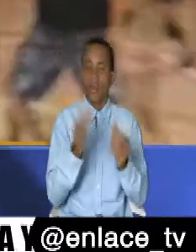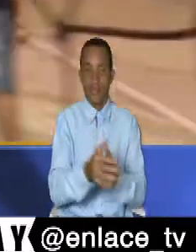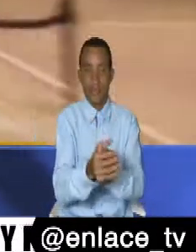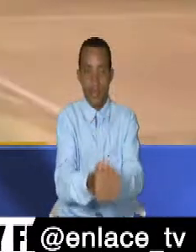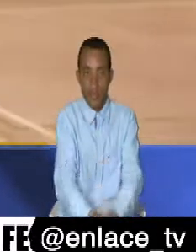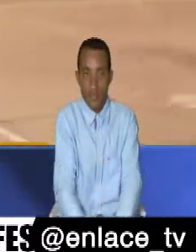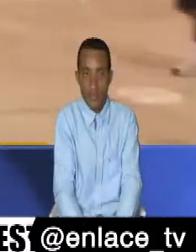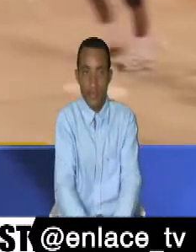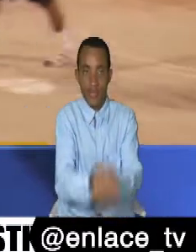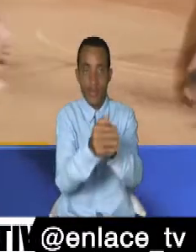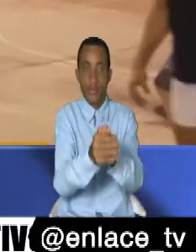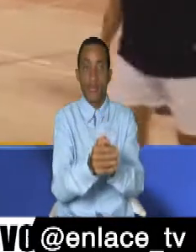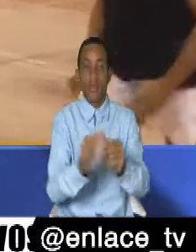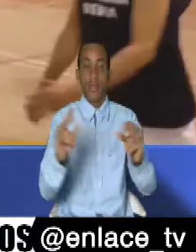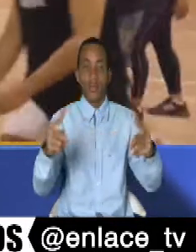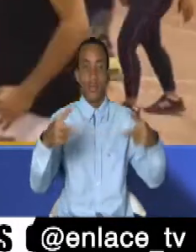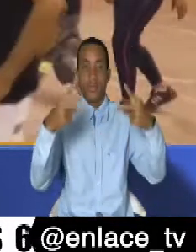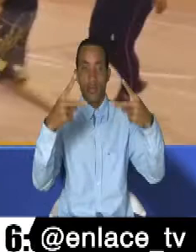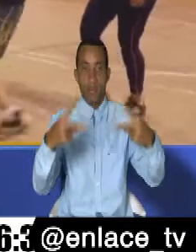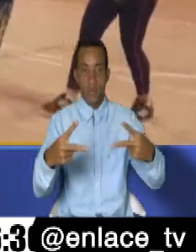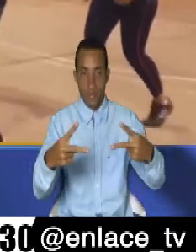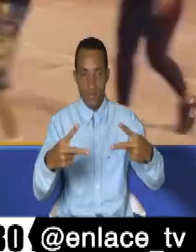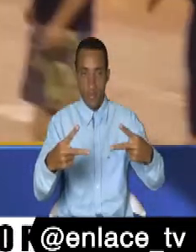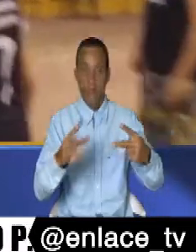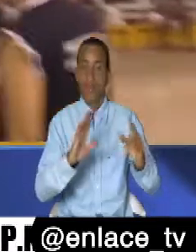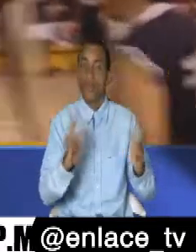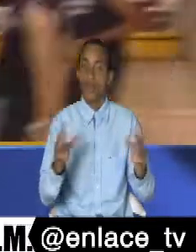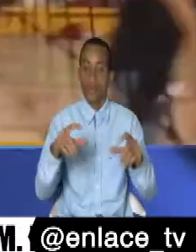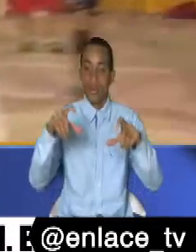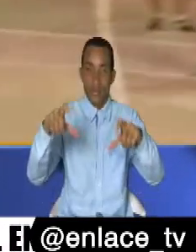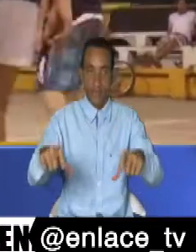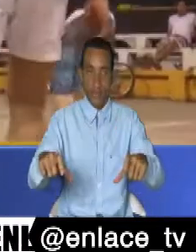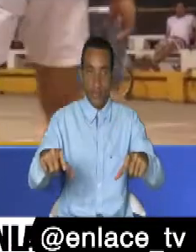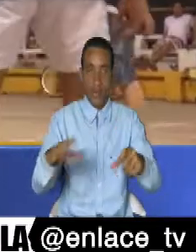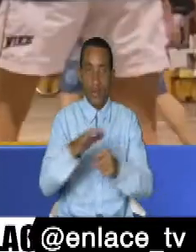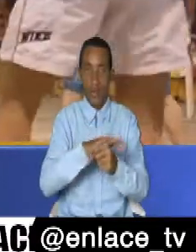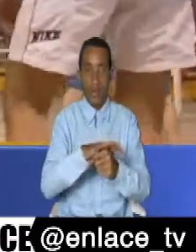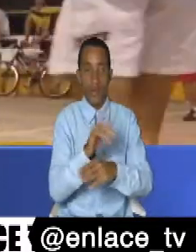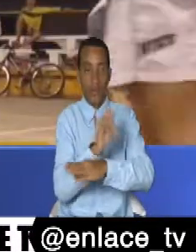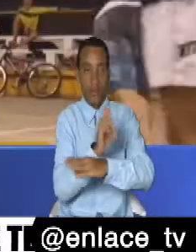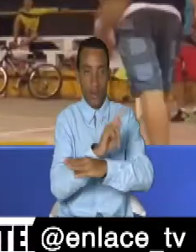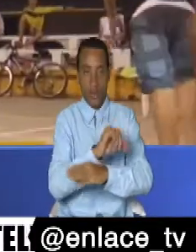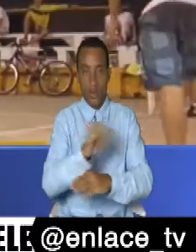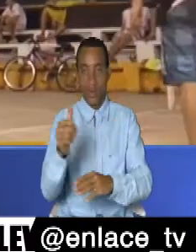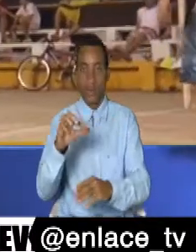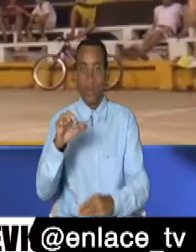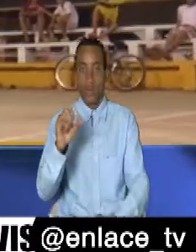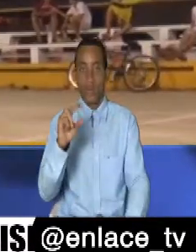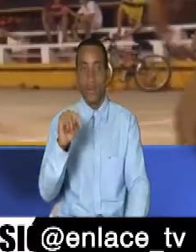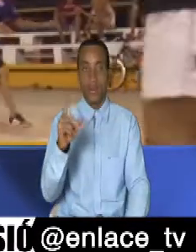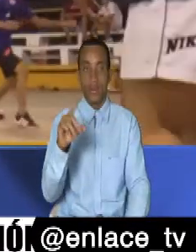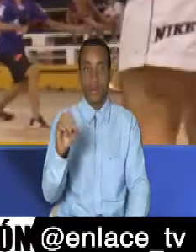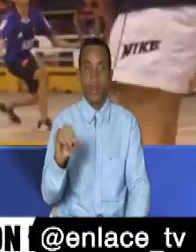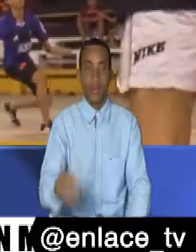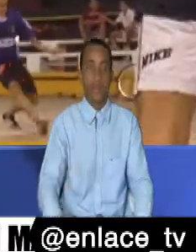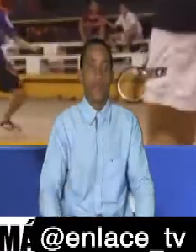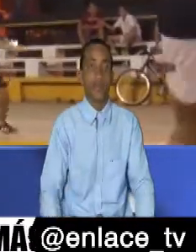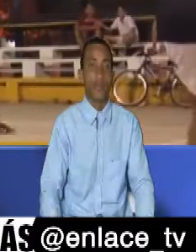etapa semifinal que se realizará en las polideportivas del barrio La Floresta y Parnaso. Ya volvemos.